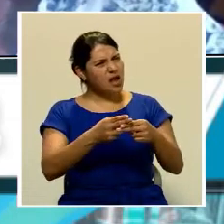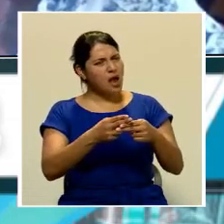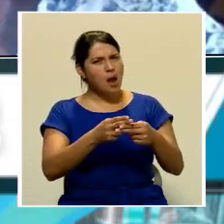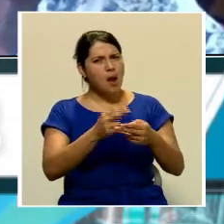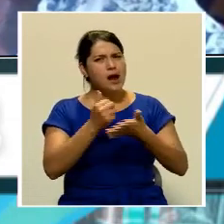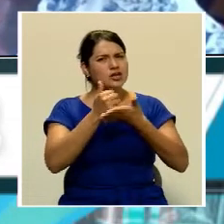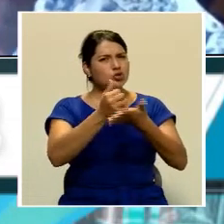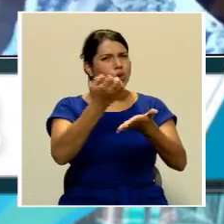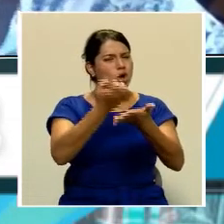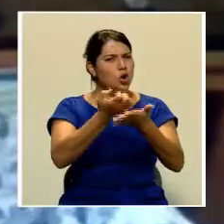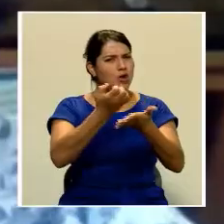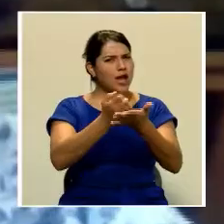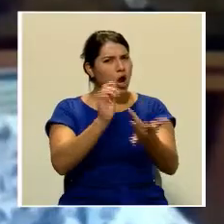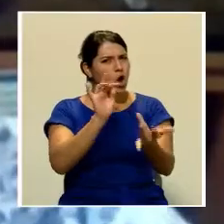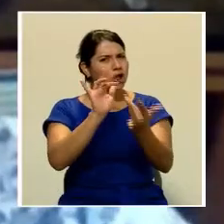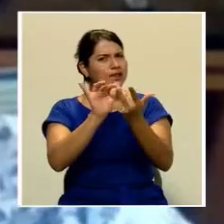Conectar.